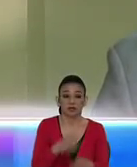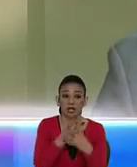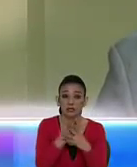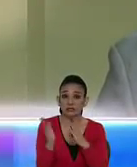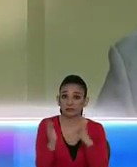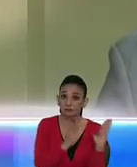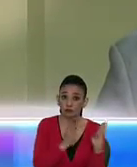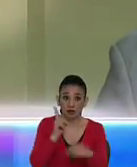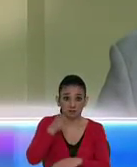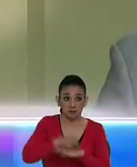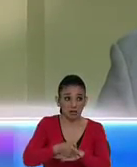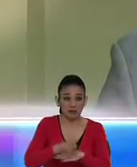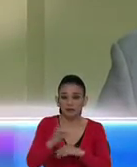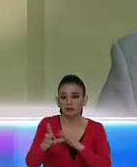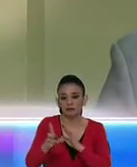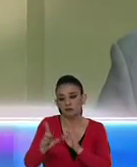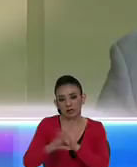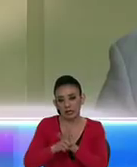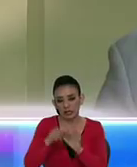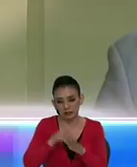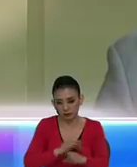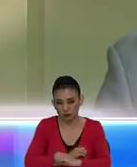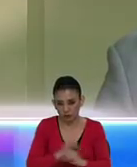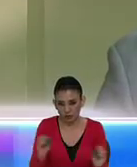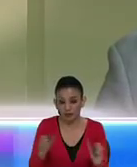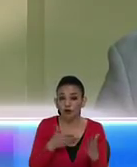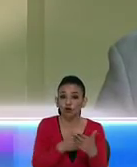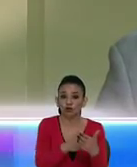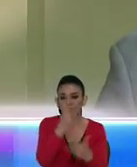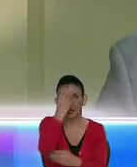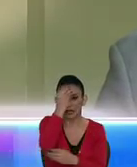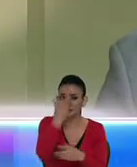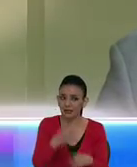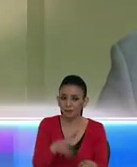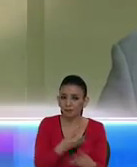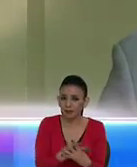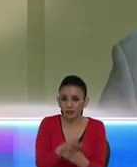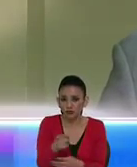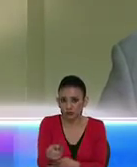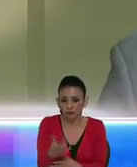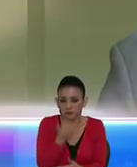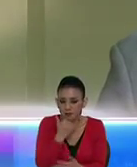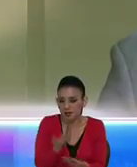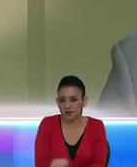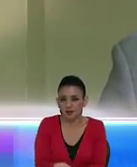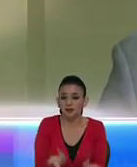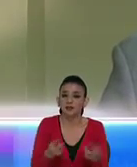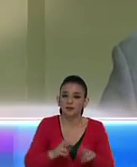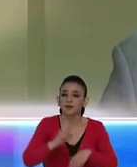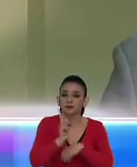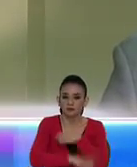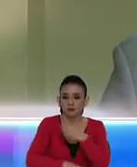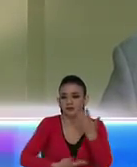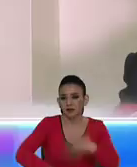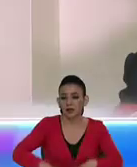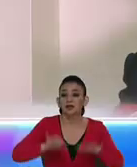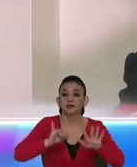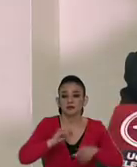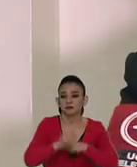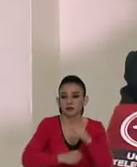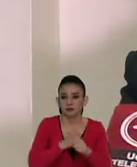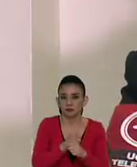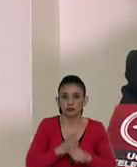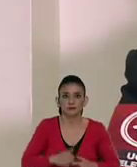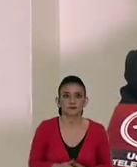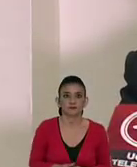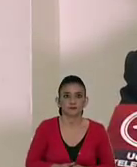dictada de manera ilegal y absurda contra Jorge Glass, que ya estaba preso, y hoy más, que cuenta con una sentencia ejecutoriada de 6 años. Porque ha vencido